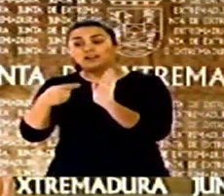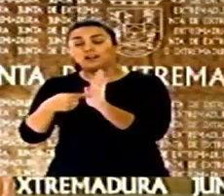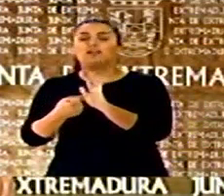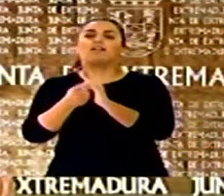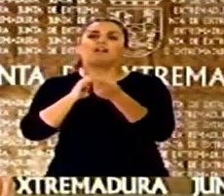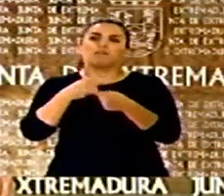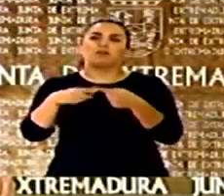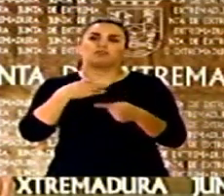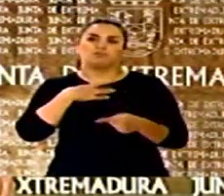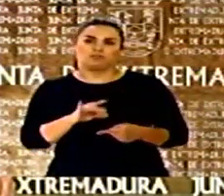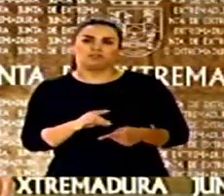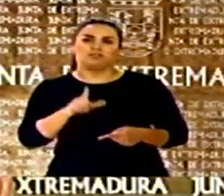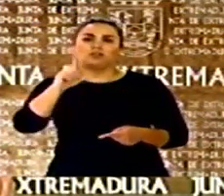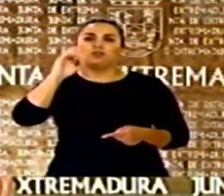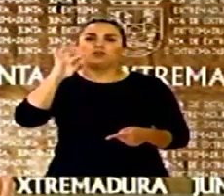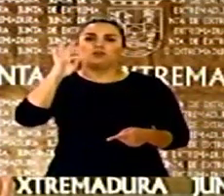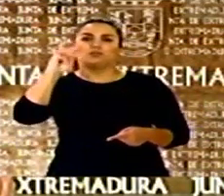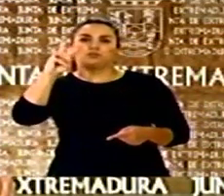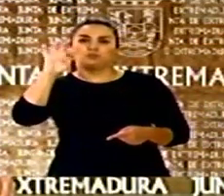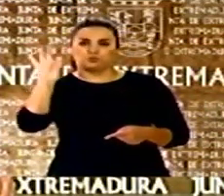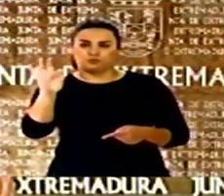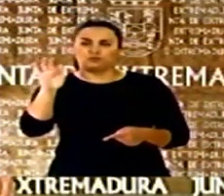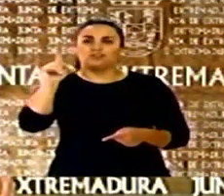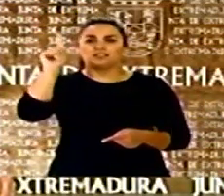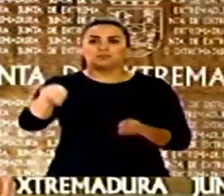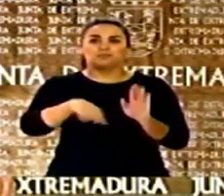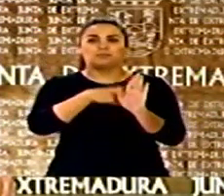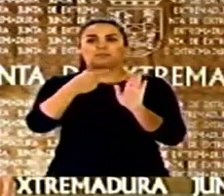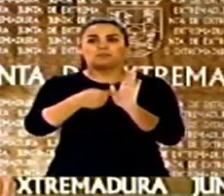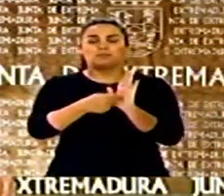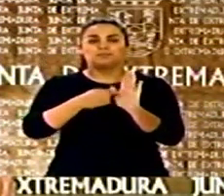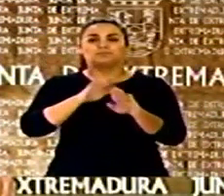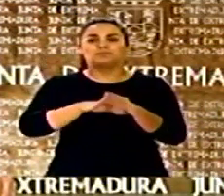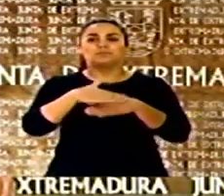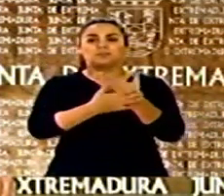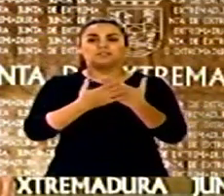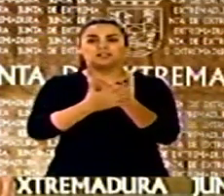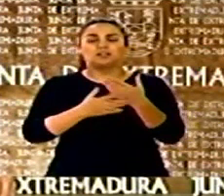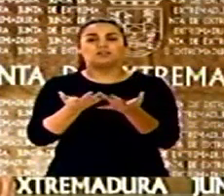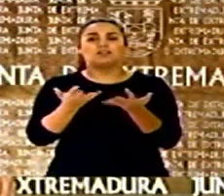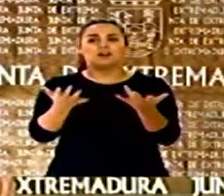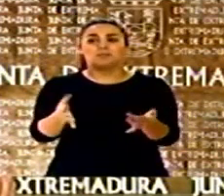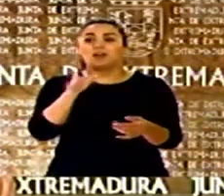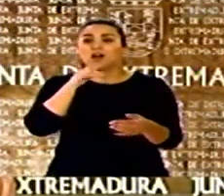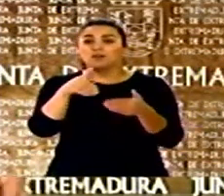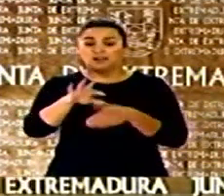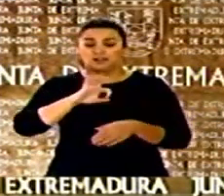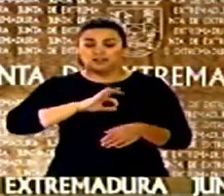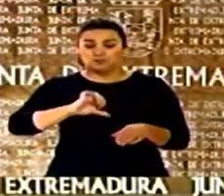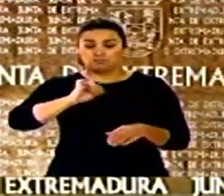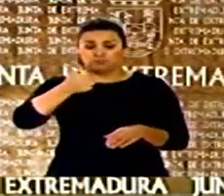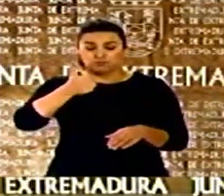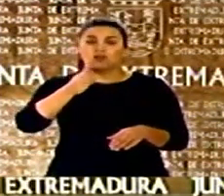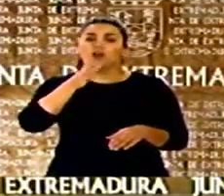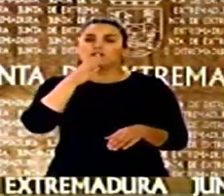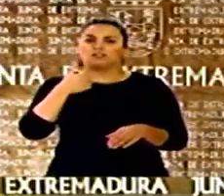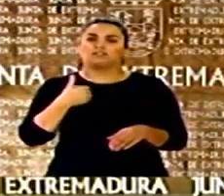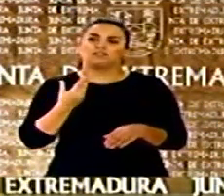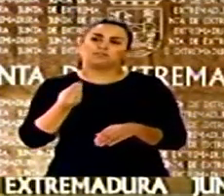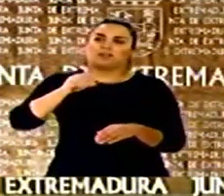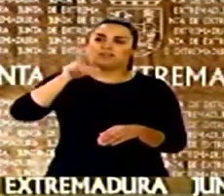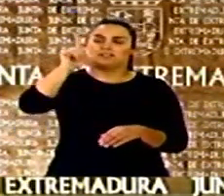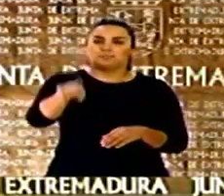empresa en Extremadura es el lugar más rápido del mundo. El sitio en España donde